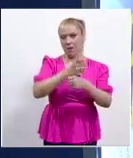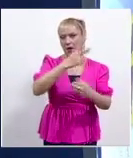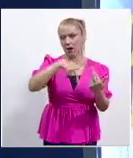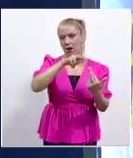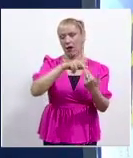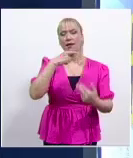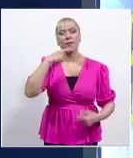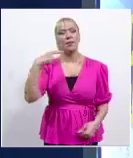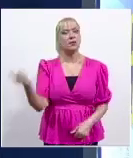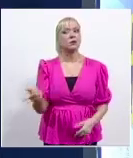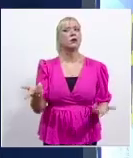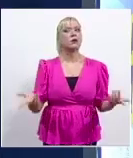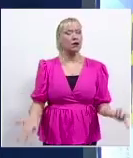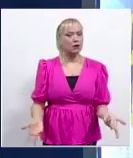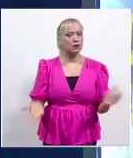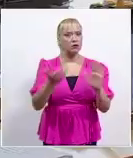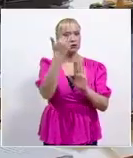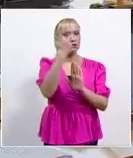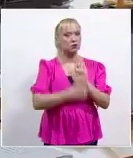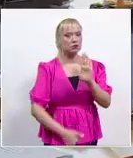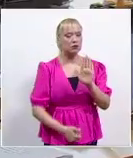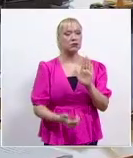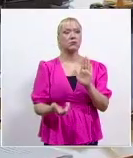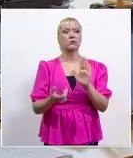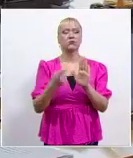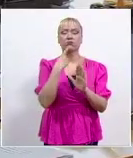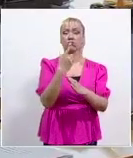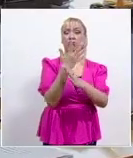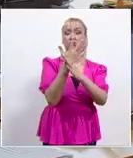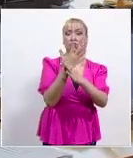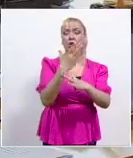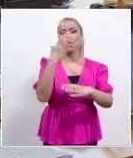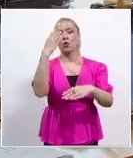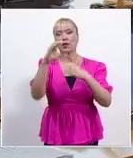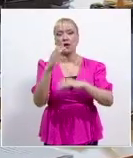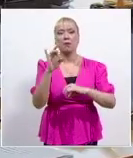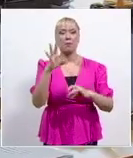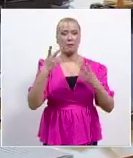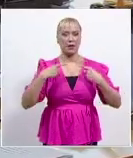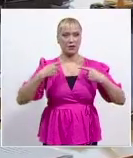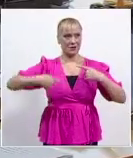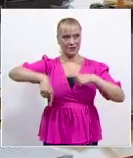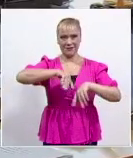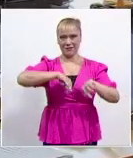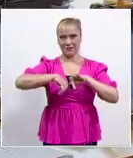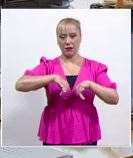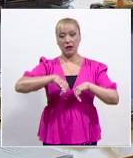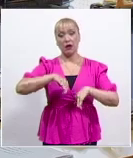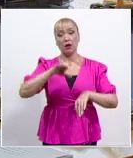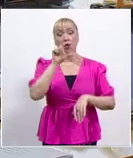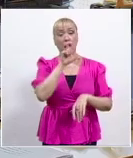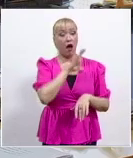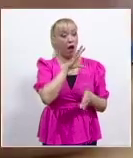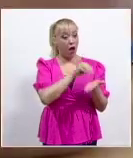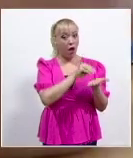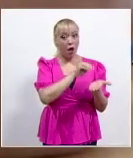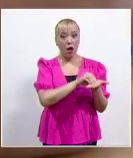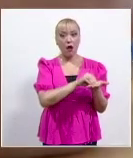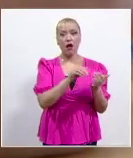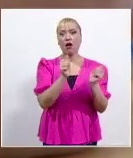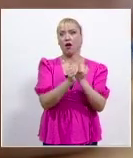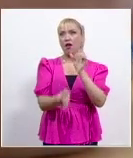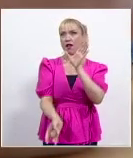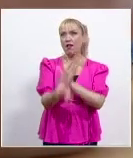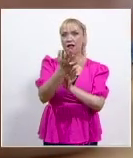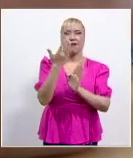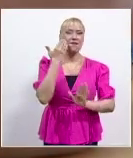Circuito determinó que las declaraciones, manifestaciones o comentarios de un servidor público en ejercicio de sus funciones a través de redes